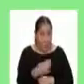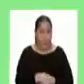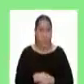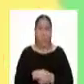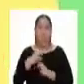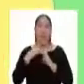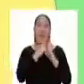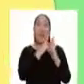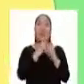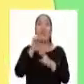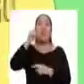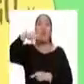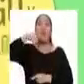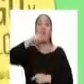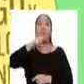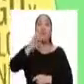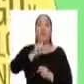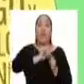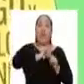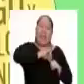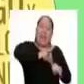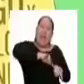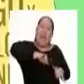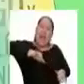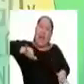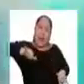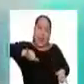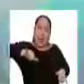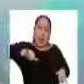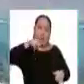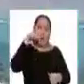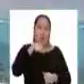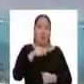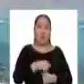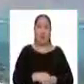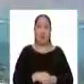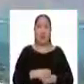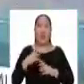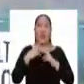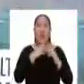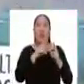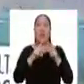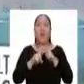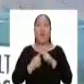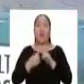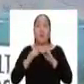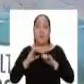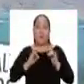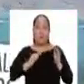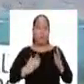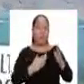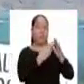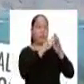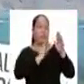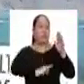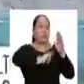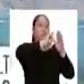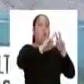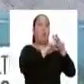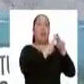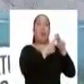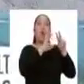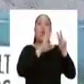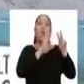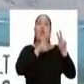que el río Amazonas es el más largo y caudaloso del mundo? Este río nace a más de 4.800 metros de